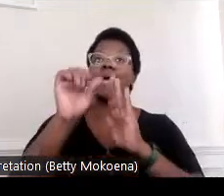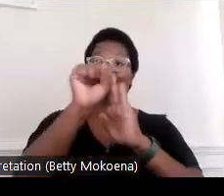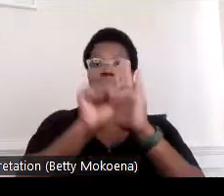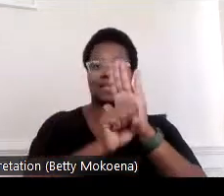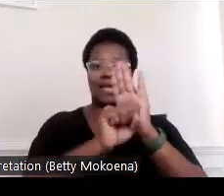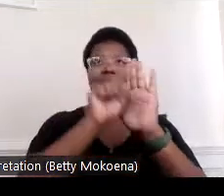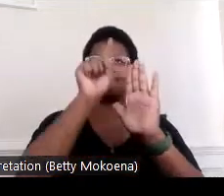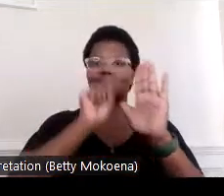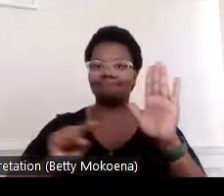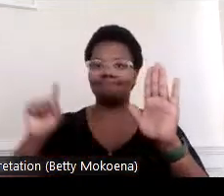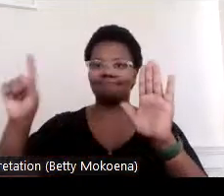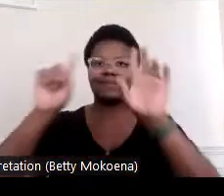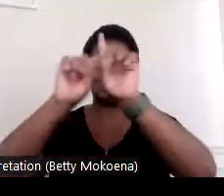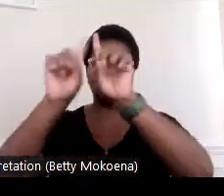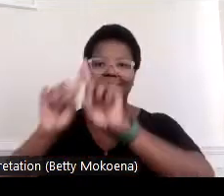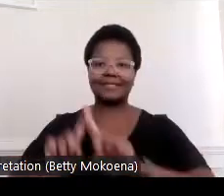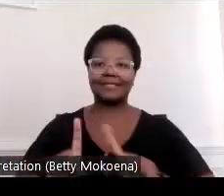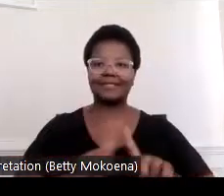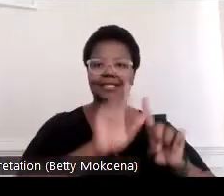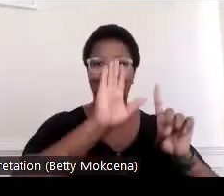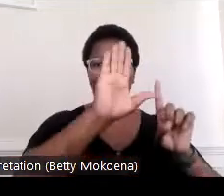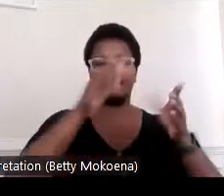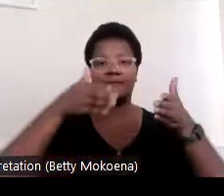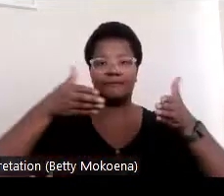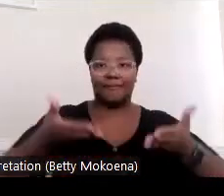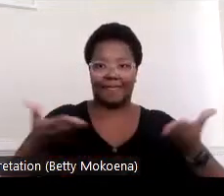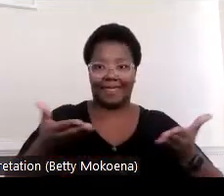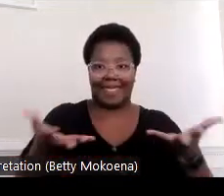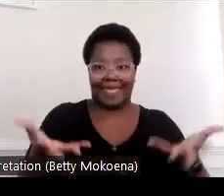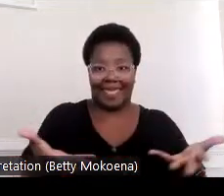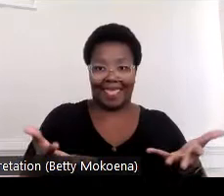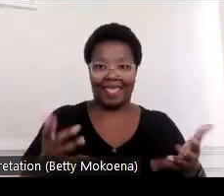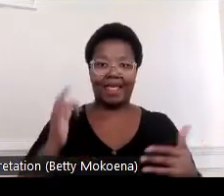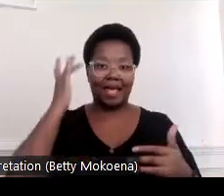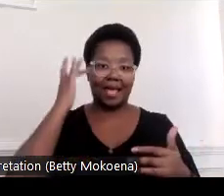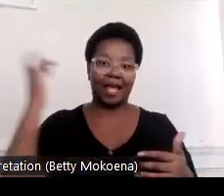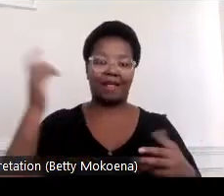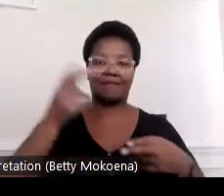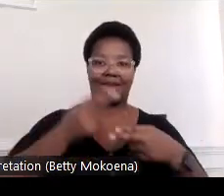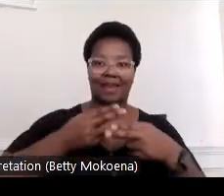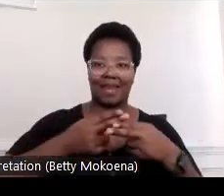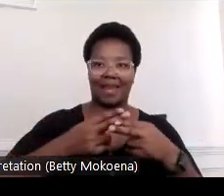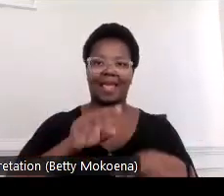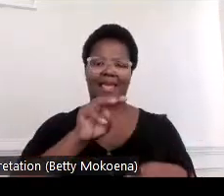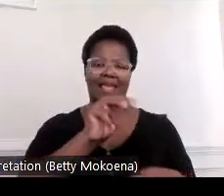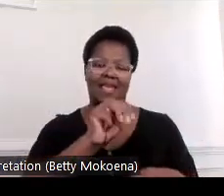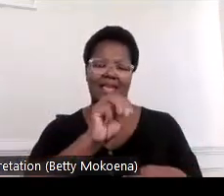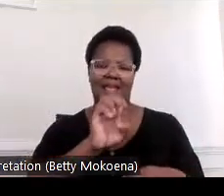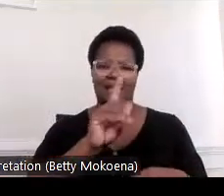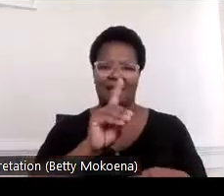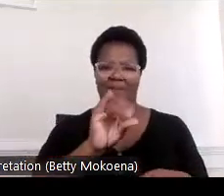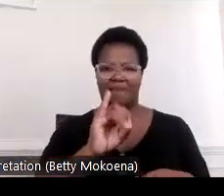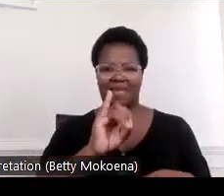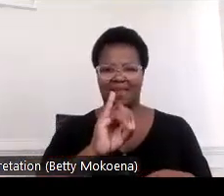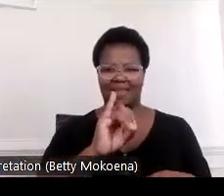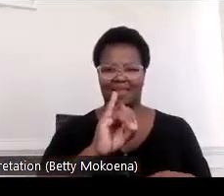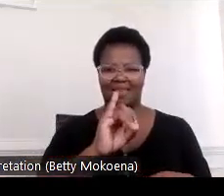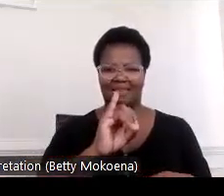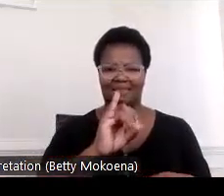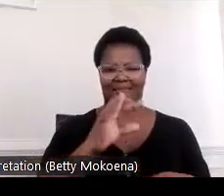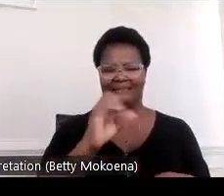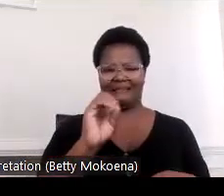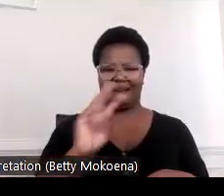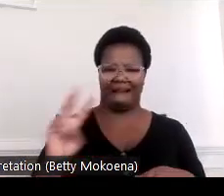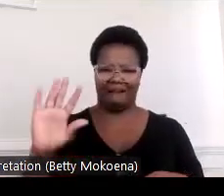un programa mercade un poco diferente de hecho en California en California y luego el